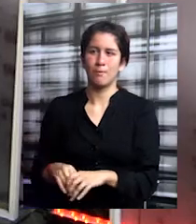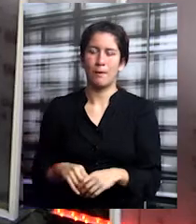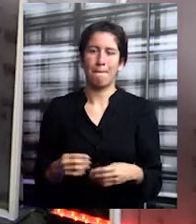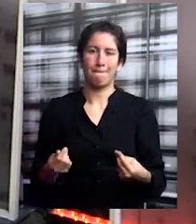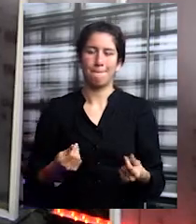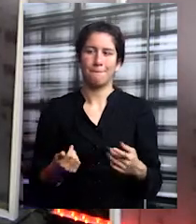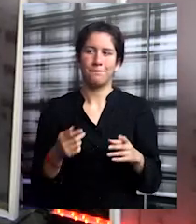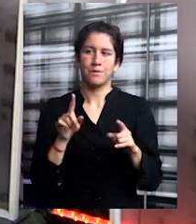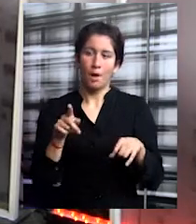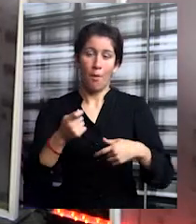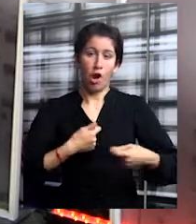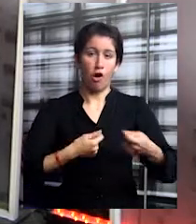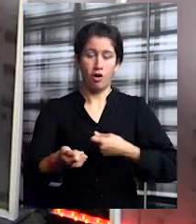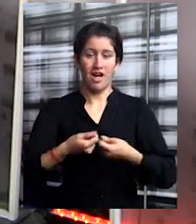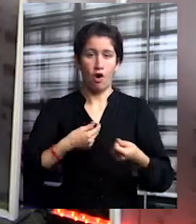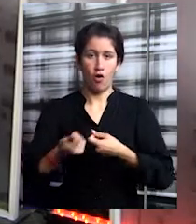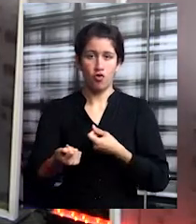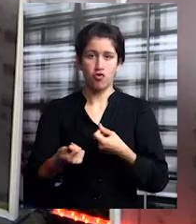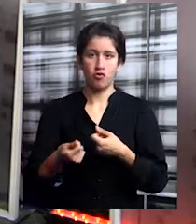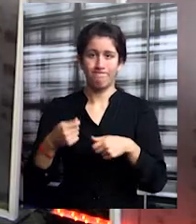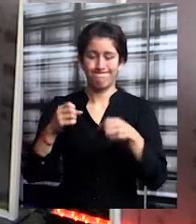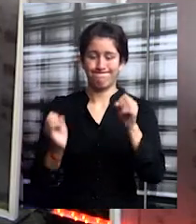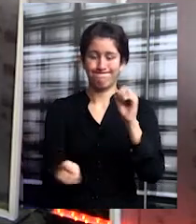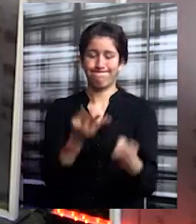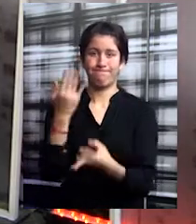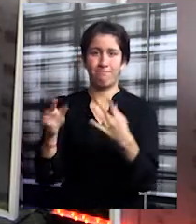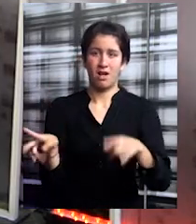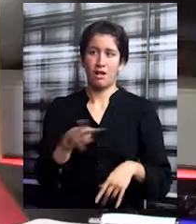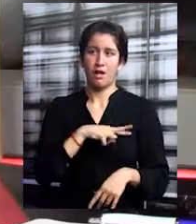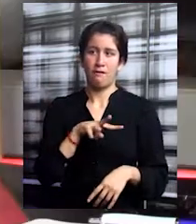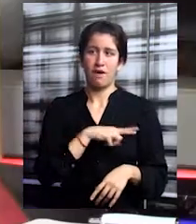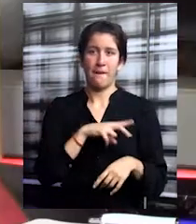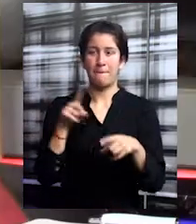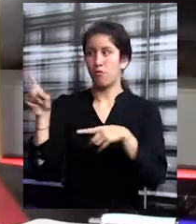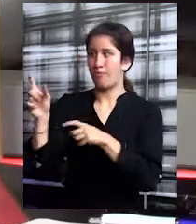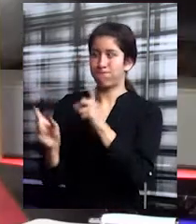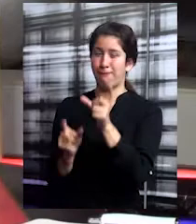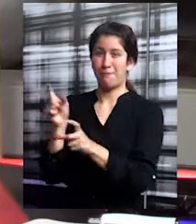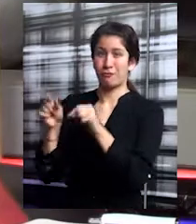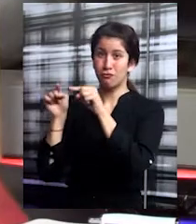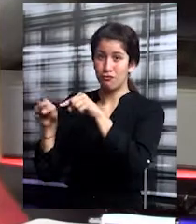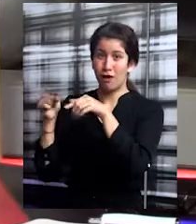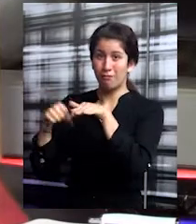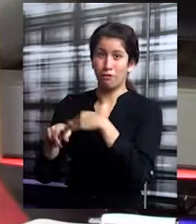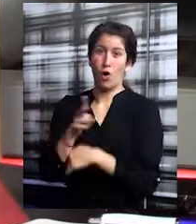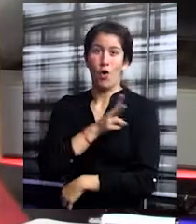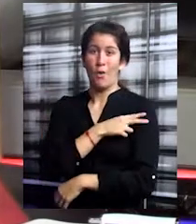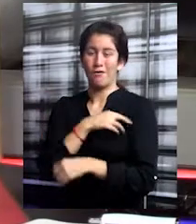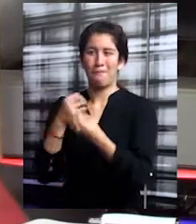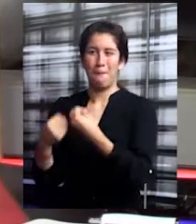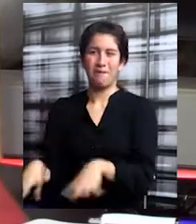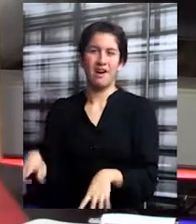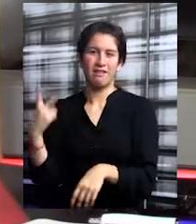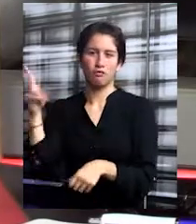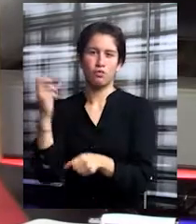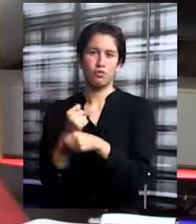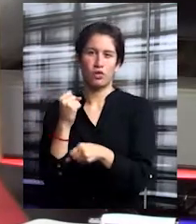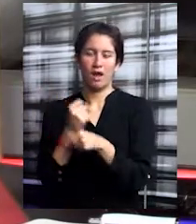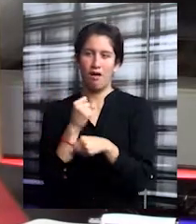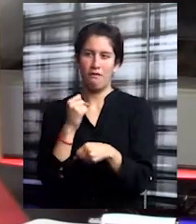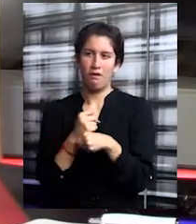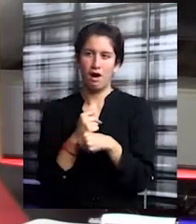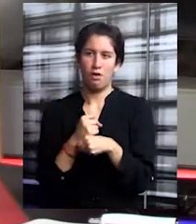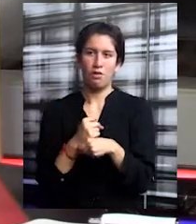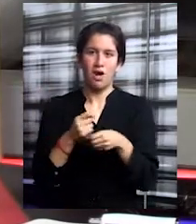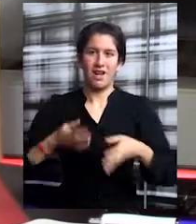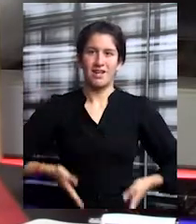los negocios quemados en Valparaíso y, por lo tanto, gente que pierde su capital de trabajo. Bueno, te quiero decir que, por ejemplo, en Putaendo, en La Ligua,